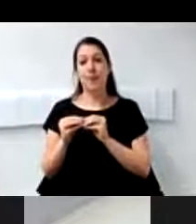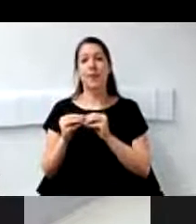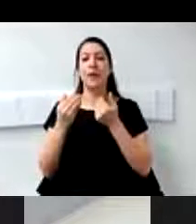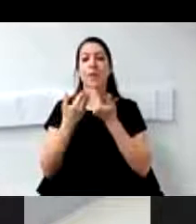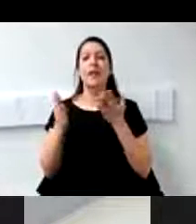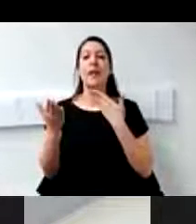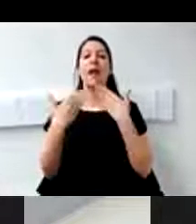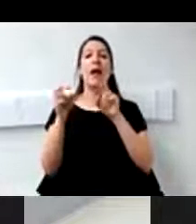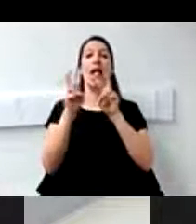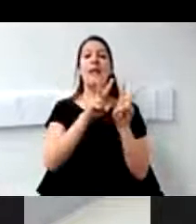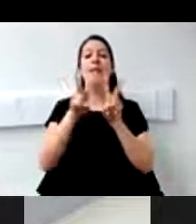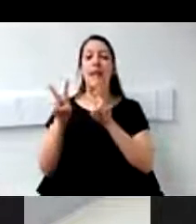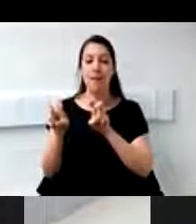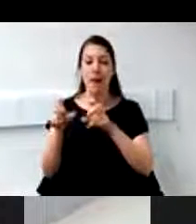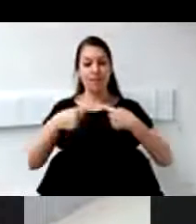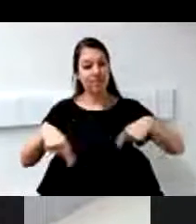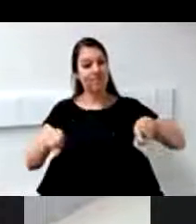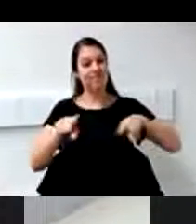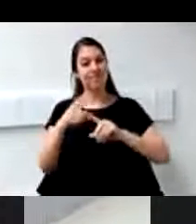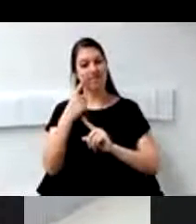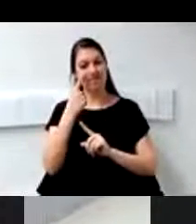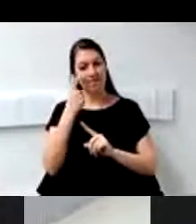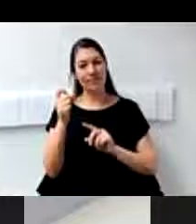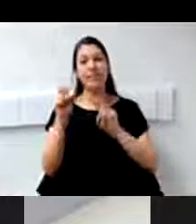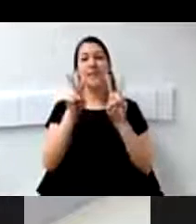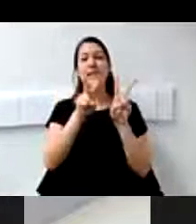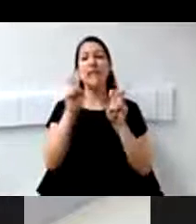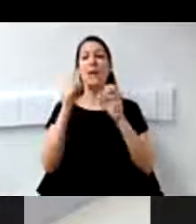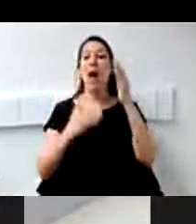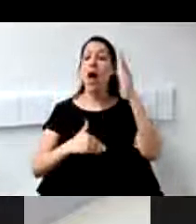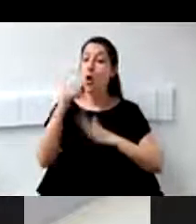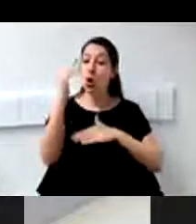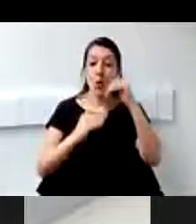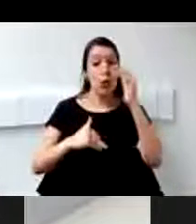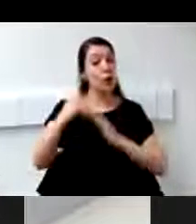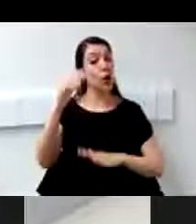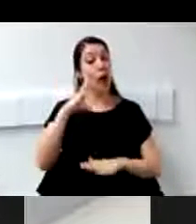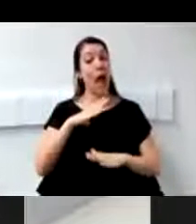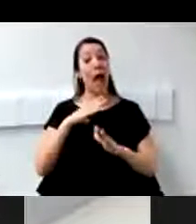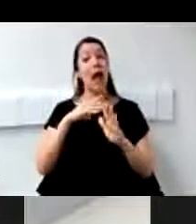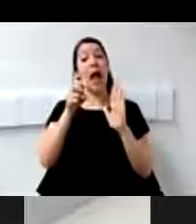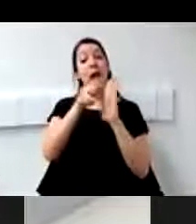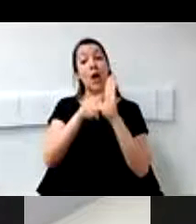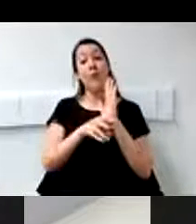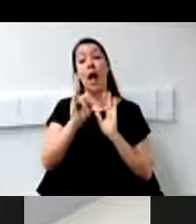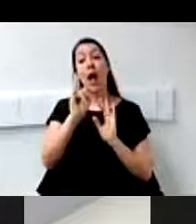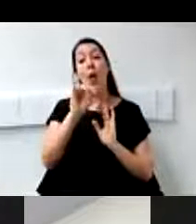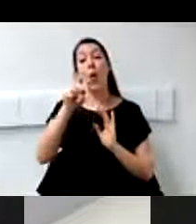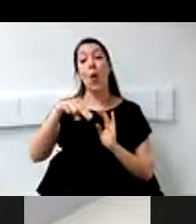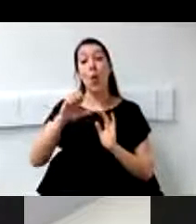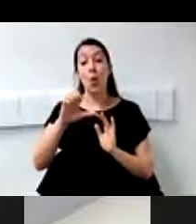un poco más esto, van a ver que la parte de construcción está regida por las normas UNIT. Los arquitectos lo saben.